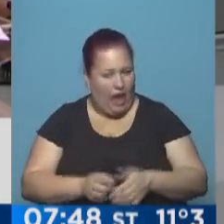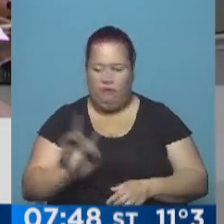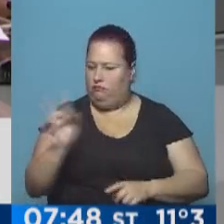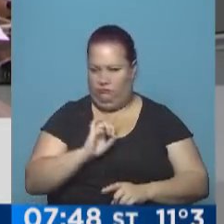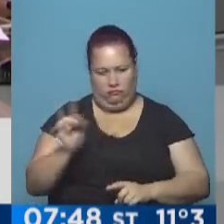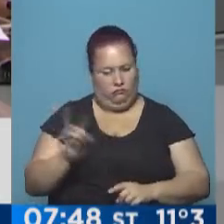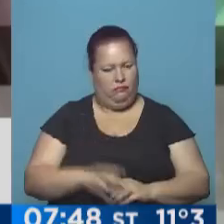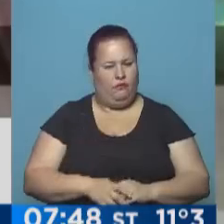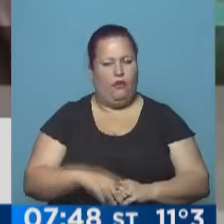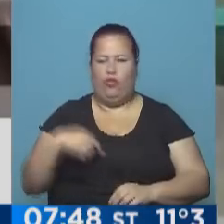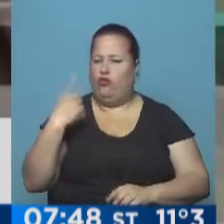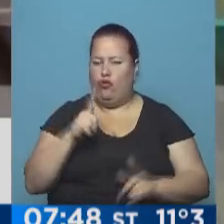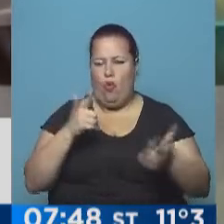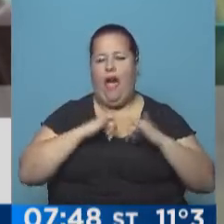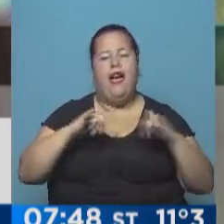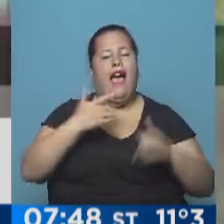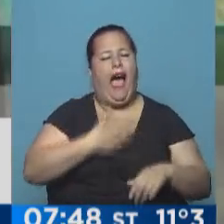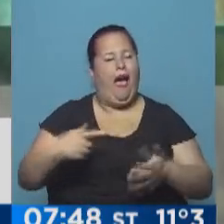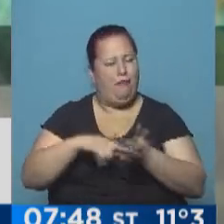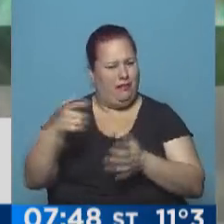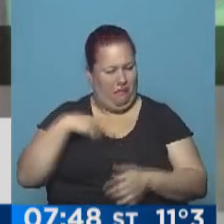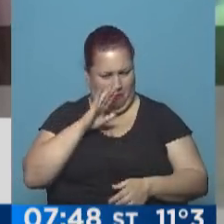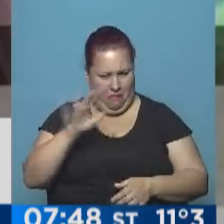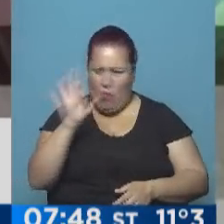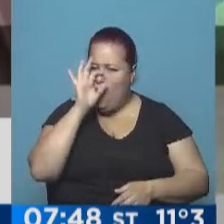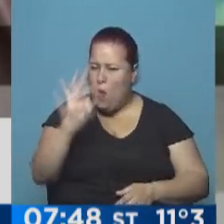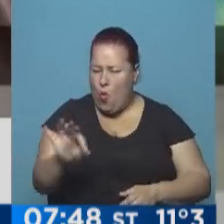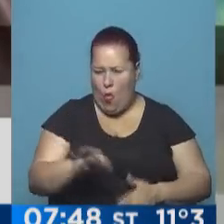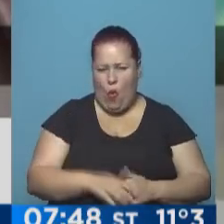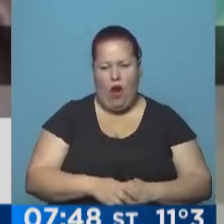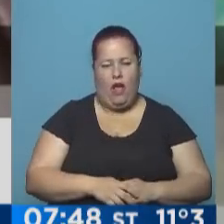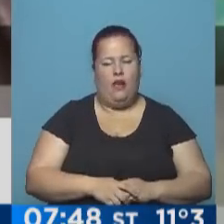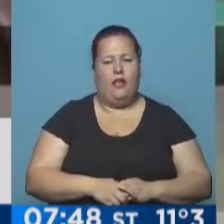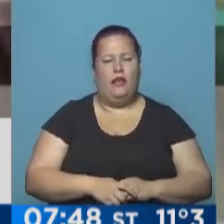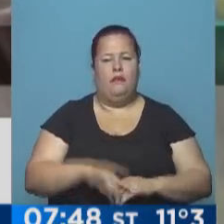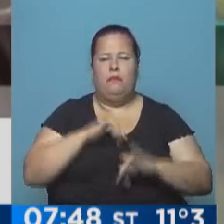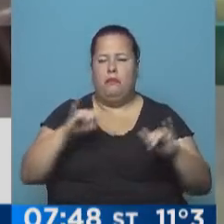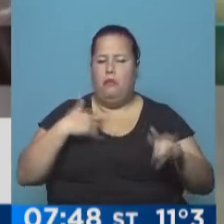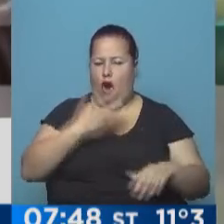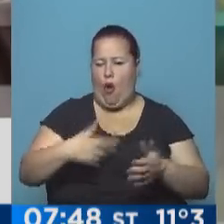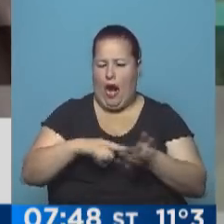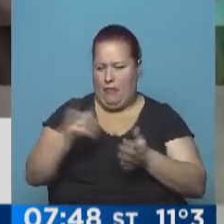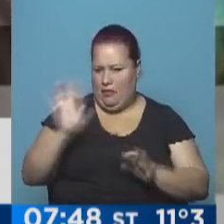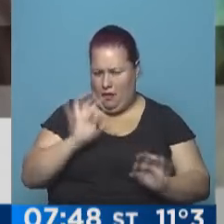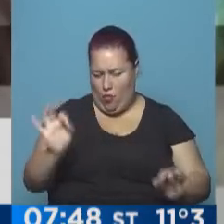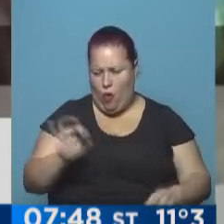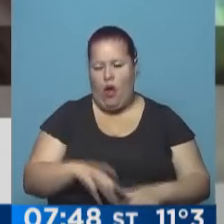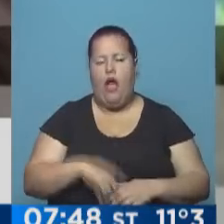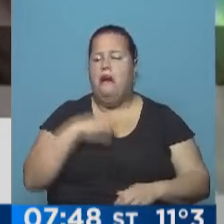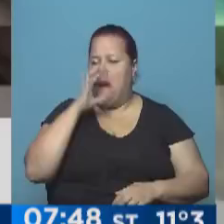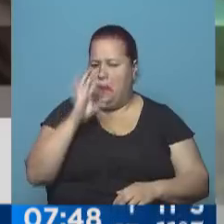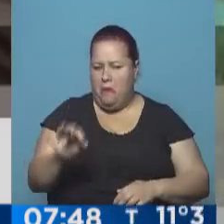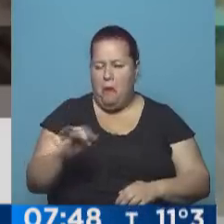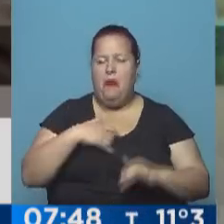No, nosotros no tenemos pauta del gobierno de la Ciudad de Buenos Aires, nunca hemos tramitado una pauta del gobierno de la Ciudad de Buenos Aires, nunca